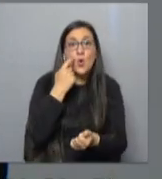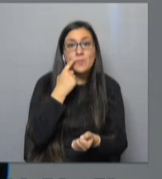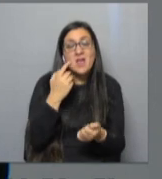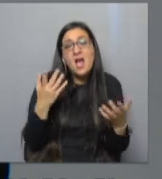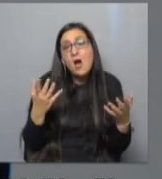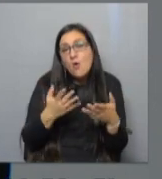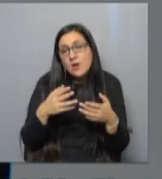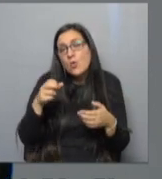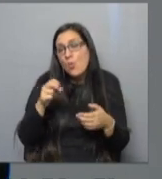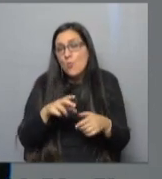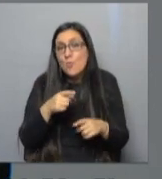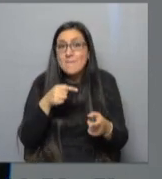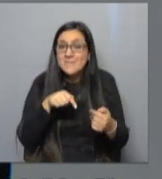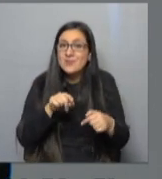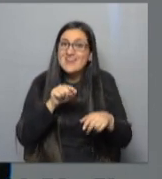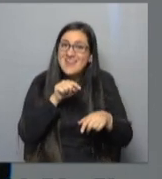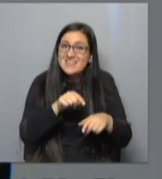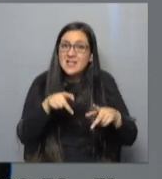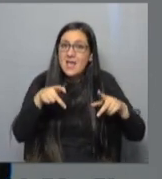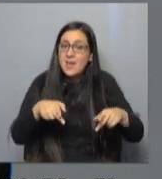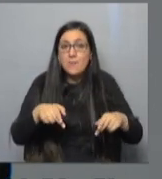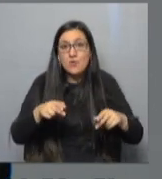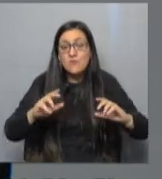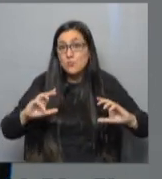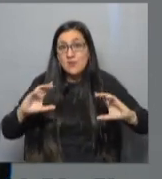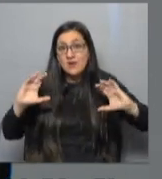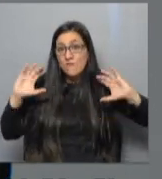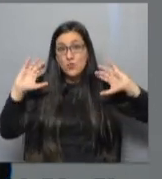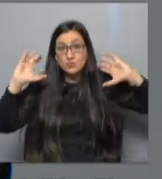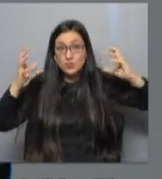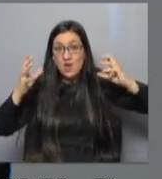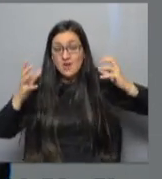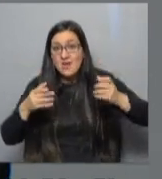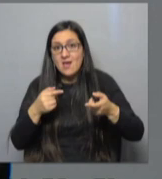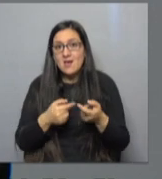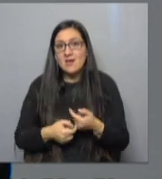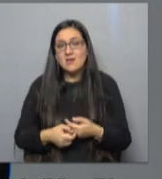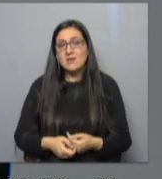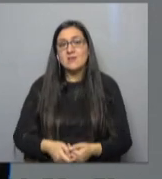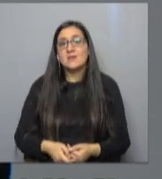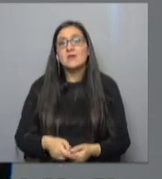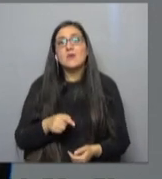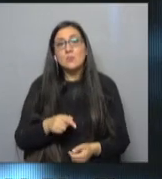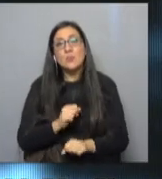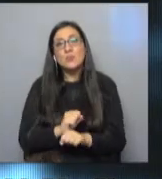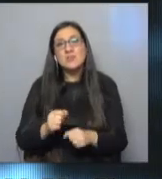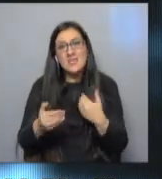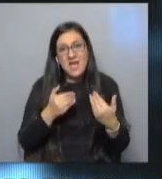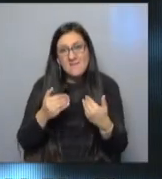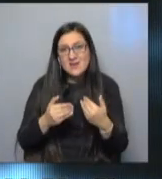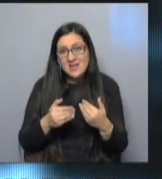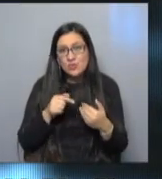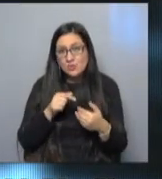comunes pero ella fue una revolucionaria también desde ese punto de vista en su tiempo porque este tema particular con